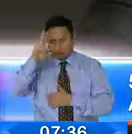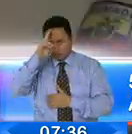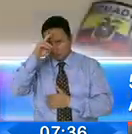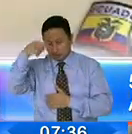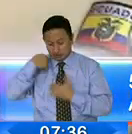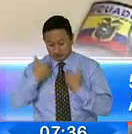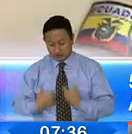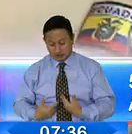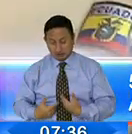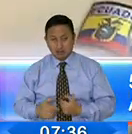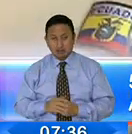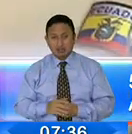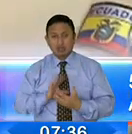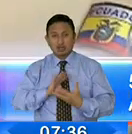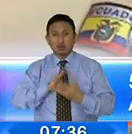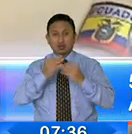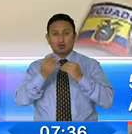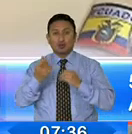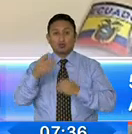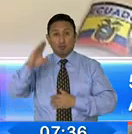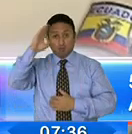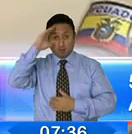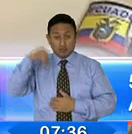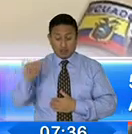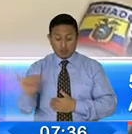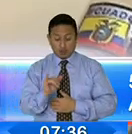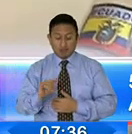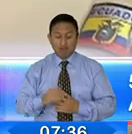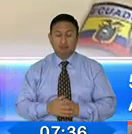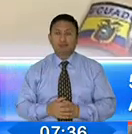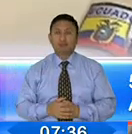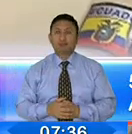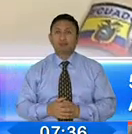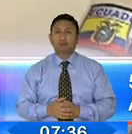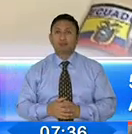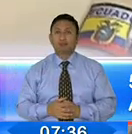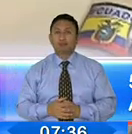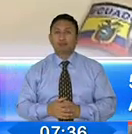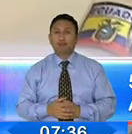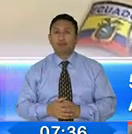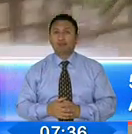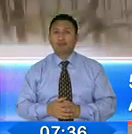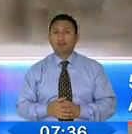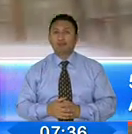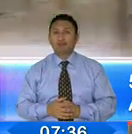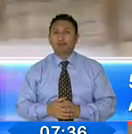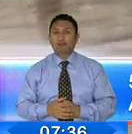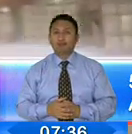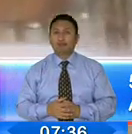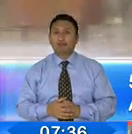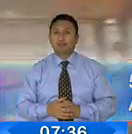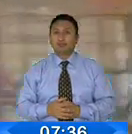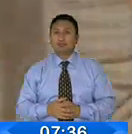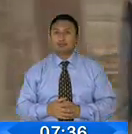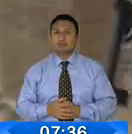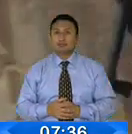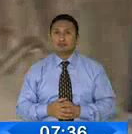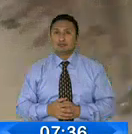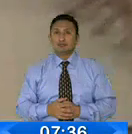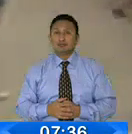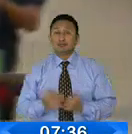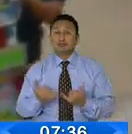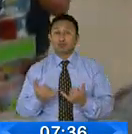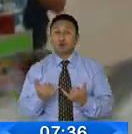utilizando uniformes de similares características a la que utiliza la policía nacional sin embargo existen al momento dos